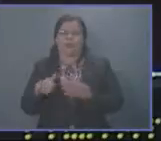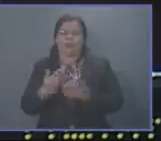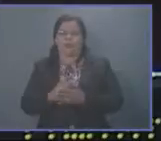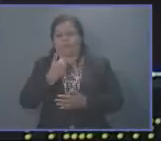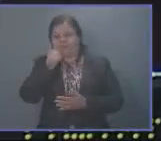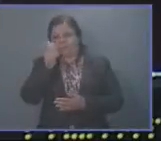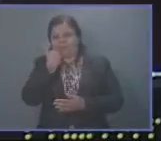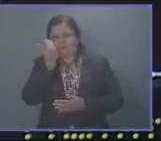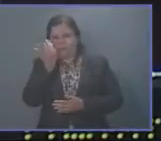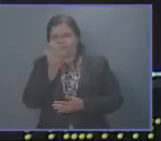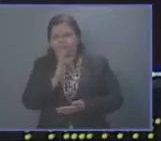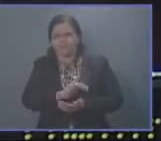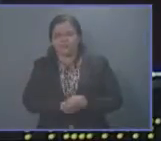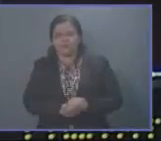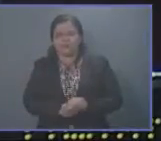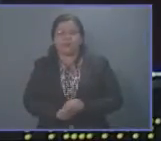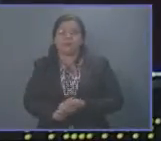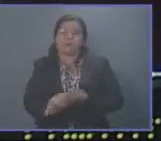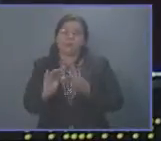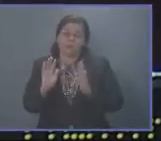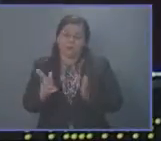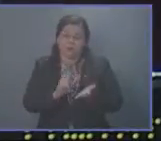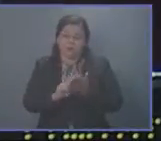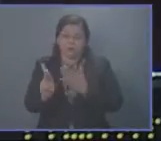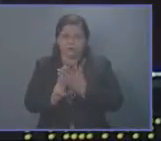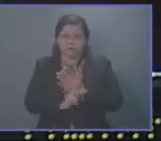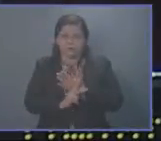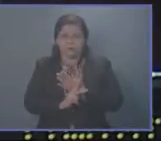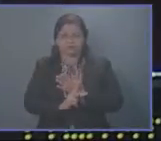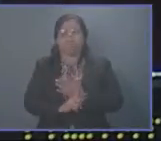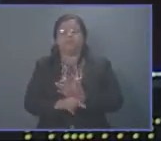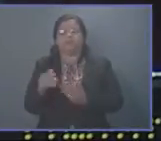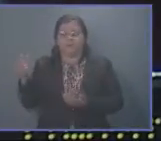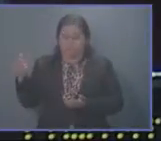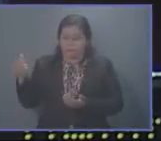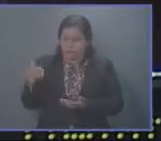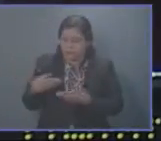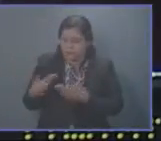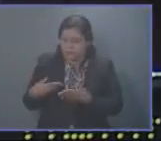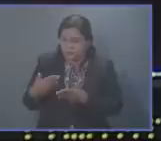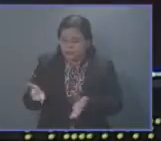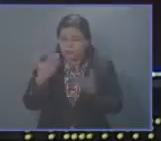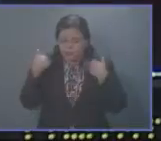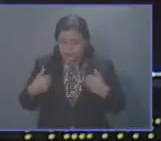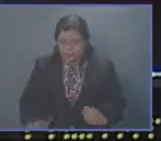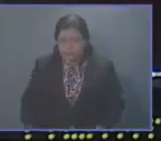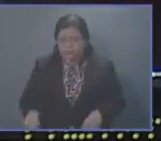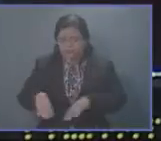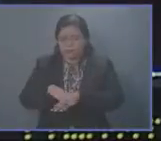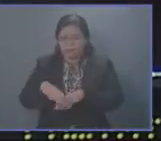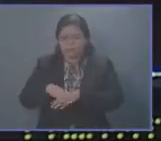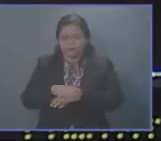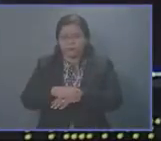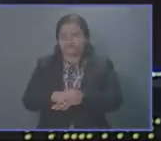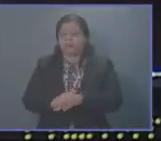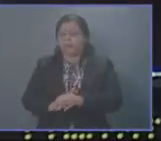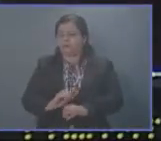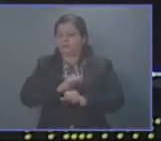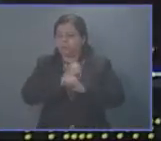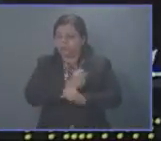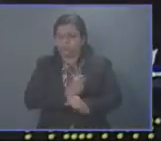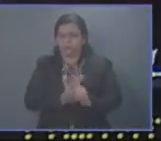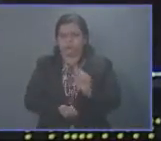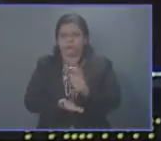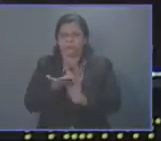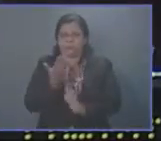extinción, pero el programa Dotación de Uniformes, Calzado y Útiles les dio vida, les dio fuerza para que crecieran nuevamente